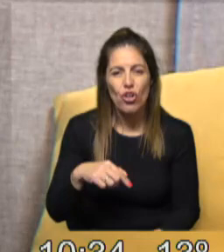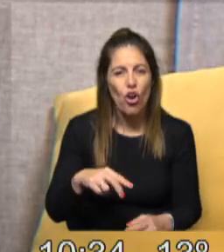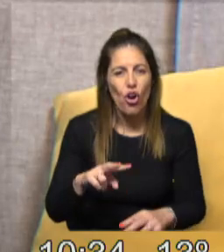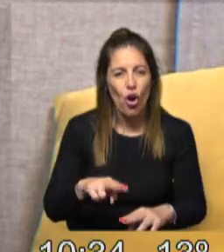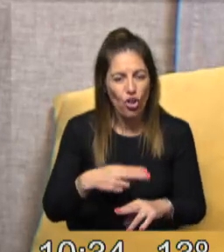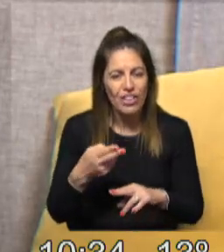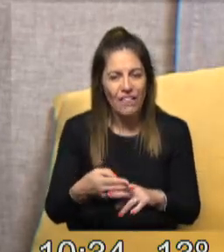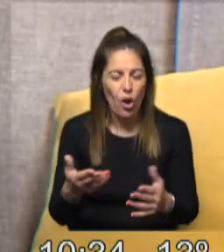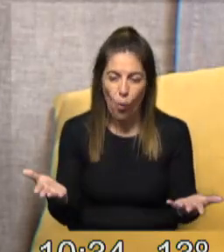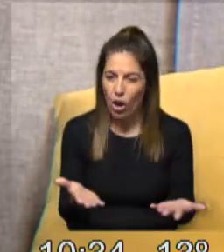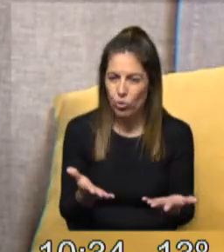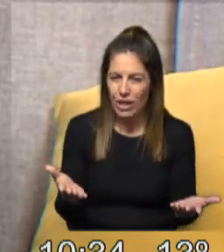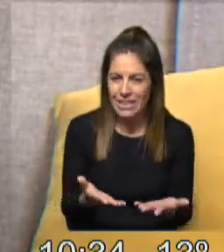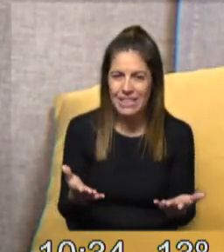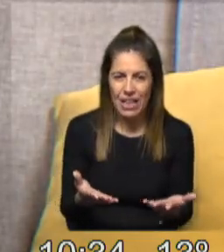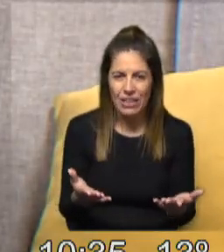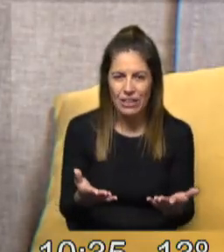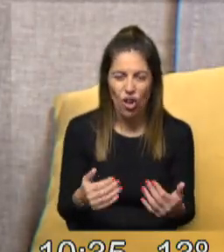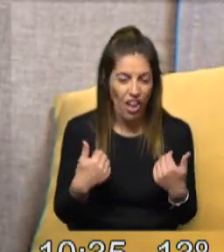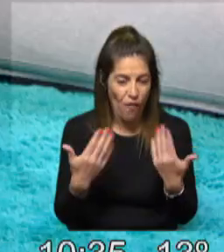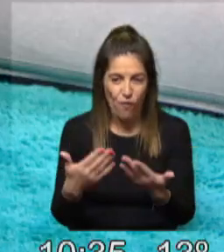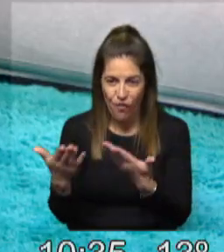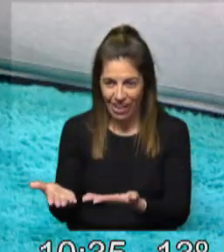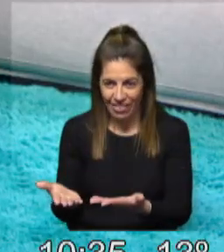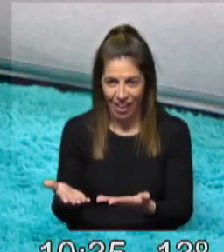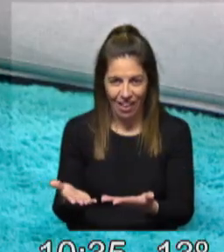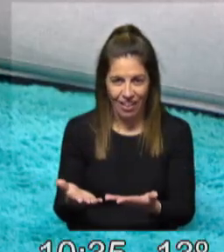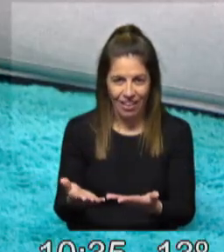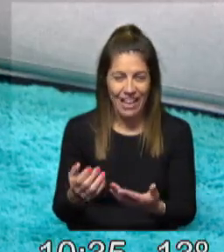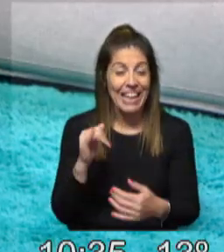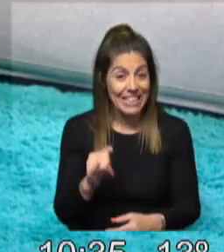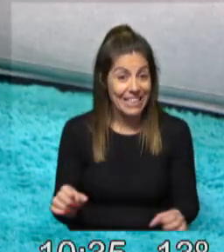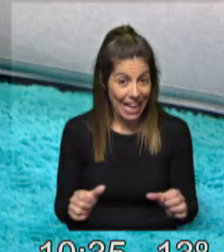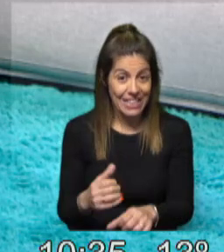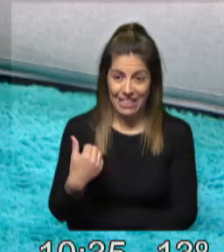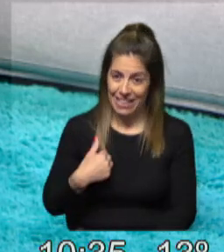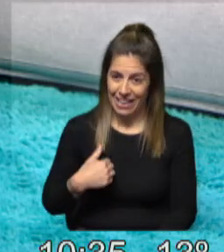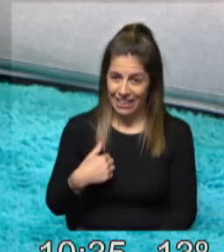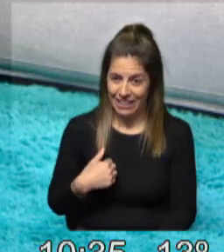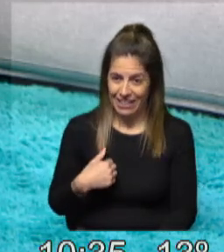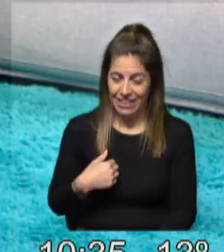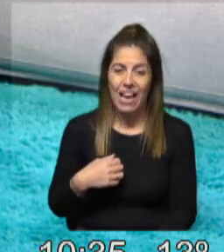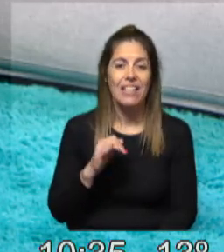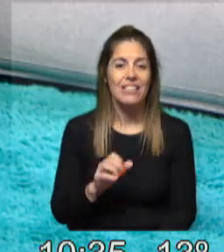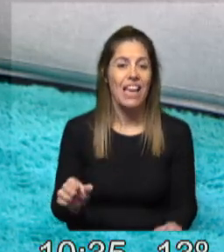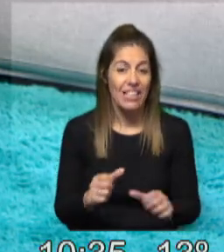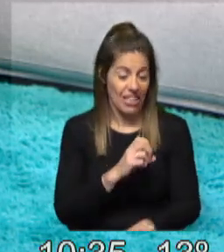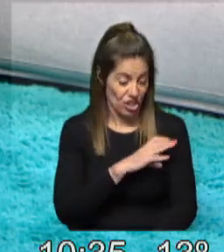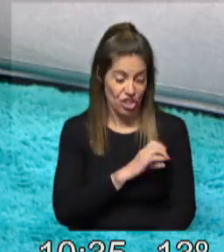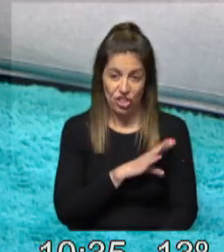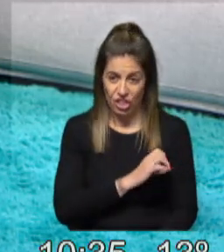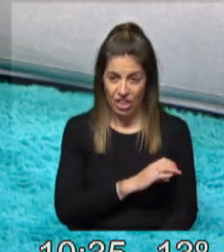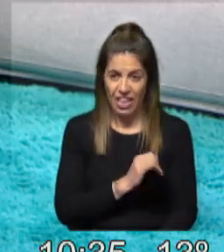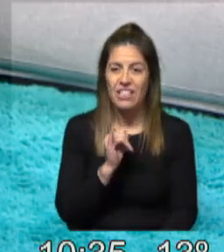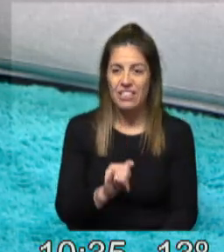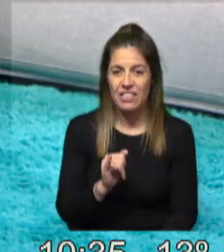renovando o actualizando la oferta. Cosas que sí hacen en Argentina, cosas que sí hacen en Chile, cosas